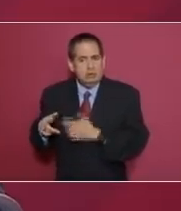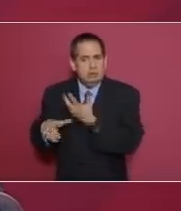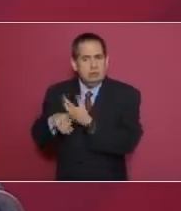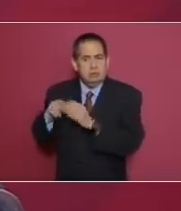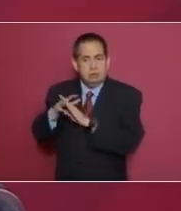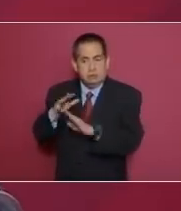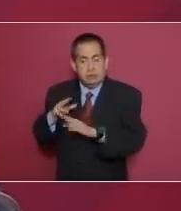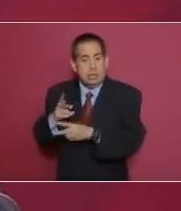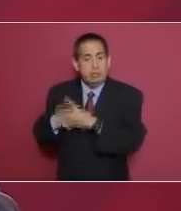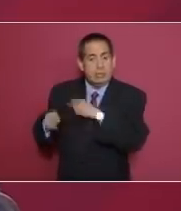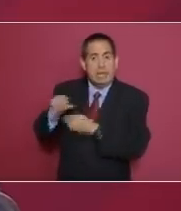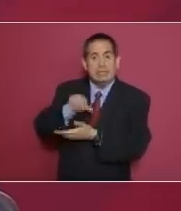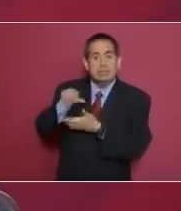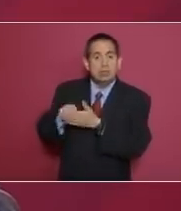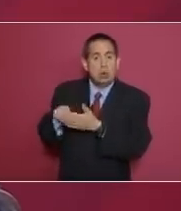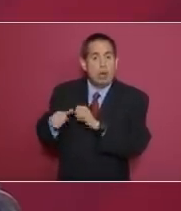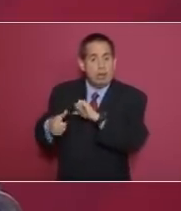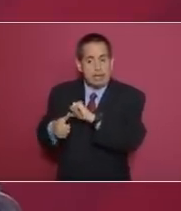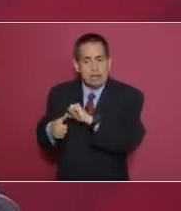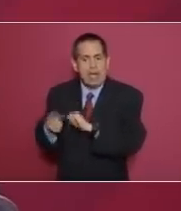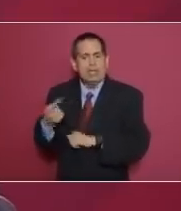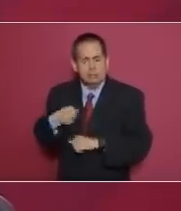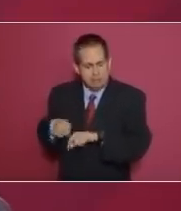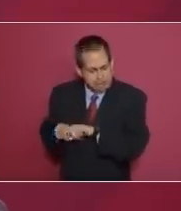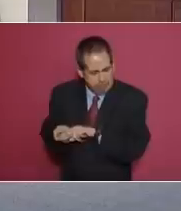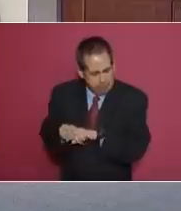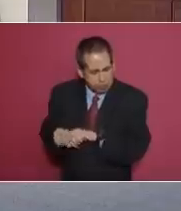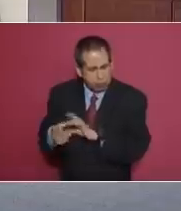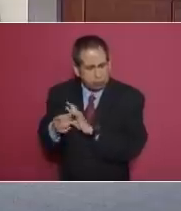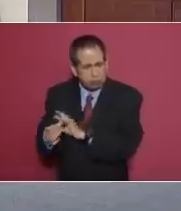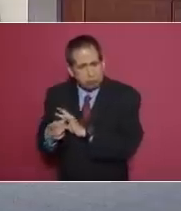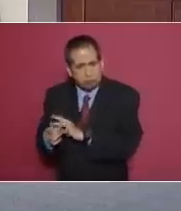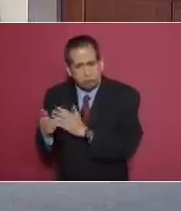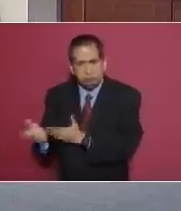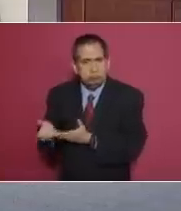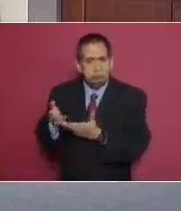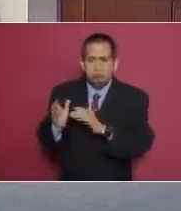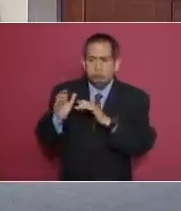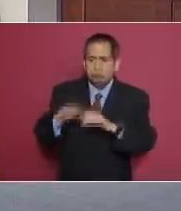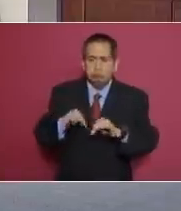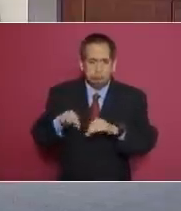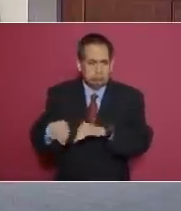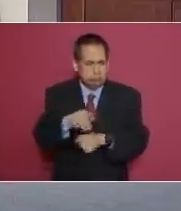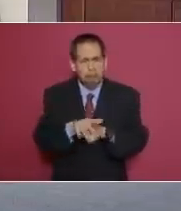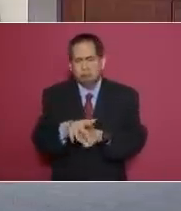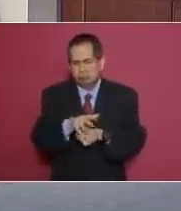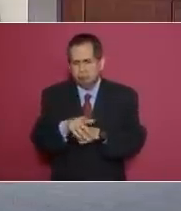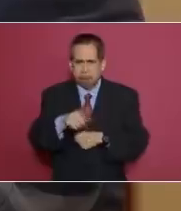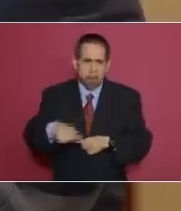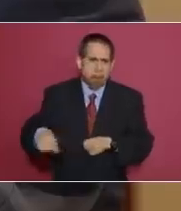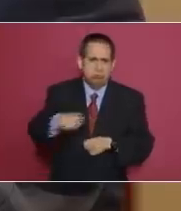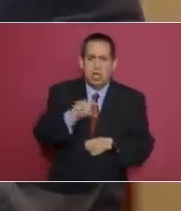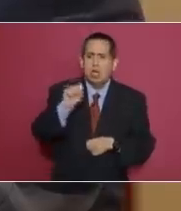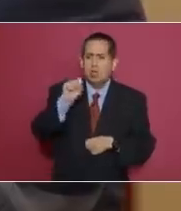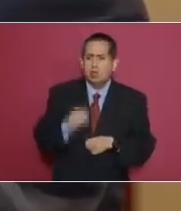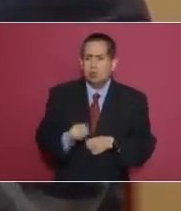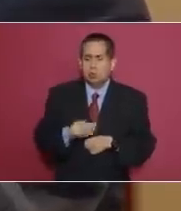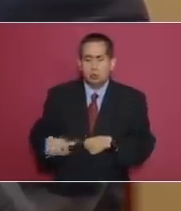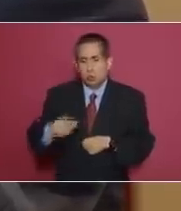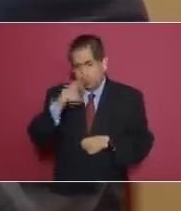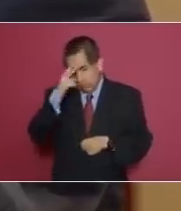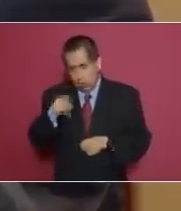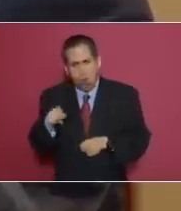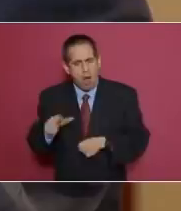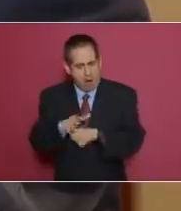migrantes centroamericanos, que son nuestros hermanos, los que quieran trabajar en el sureste de nuestro